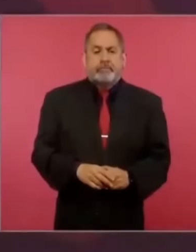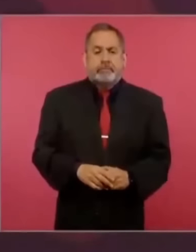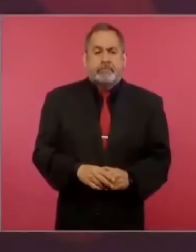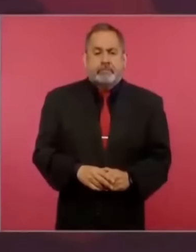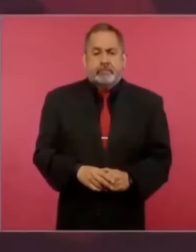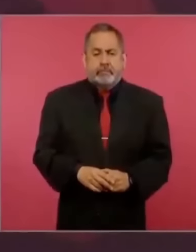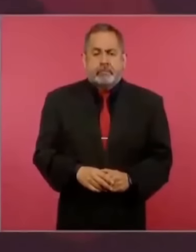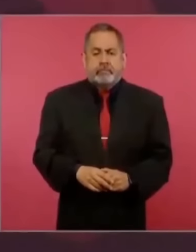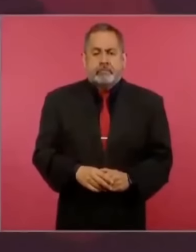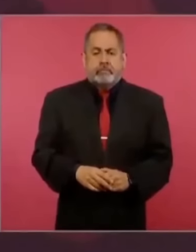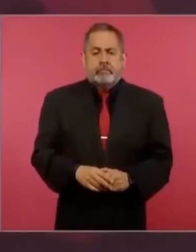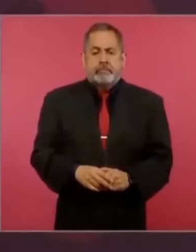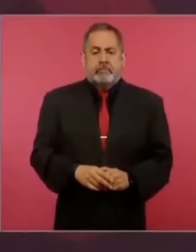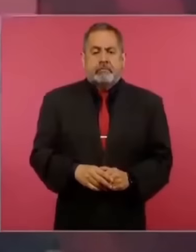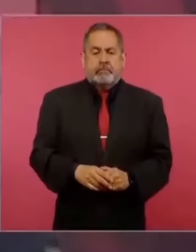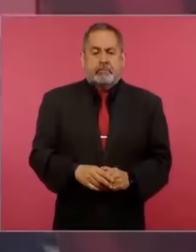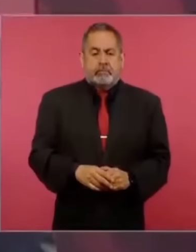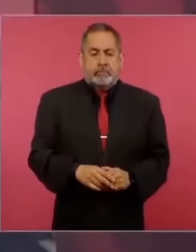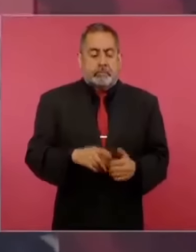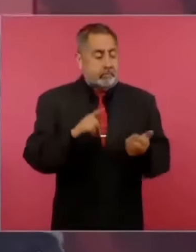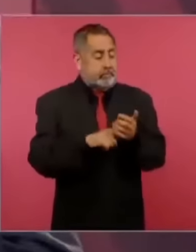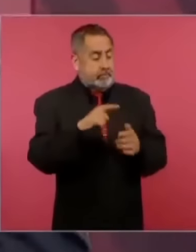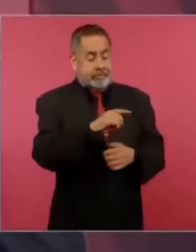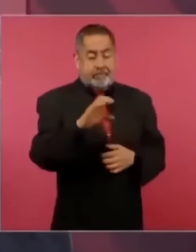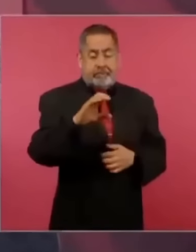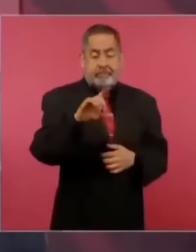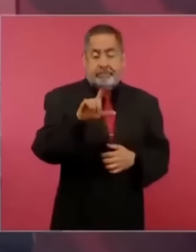este se trataba de cl